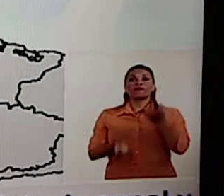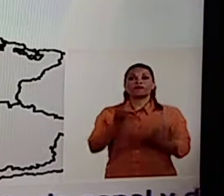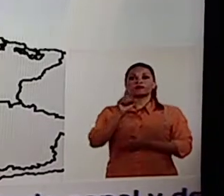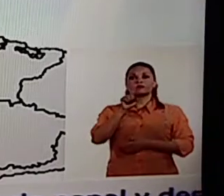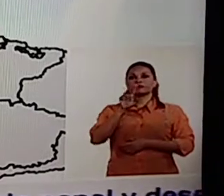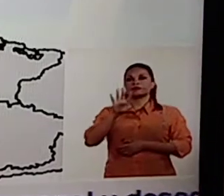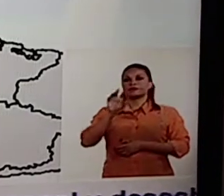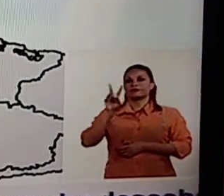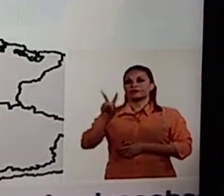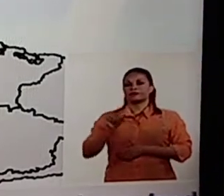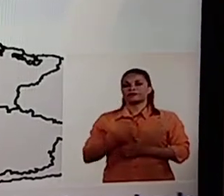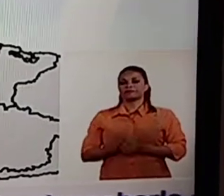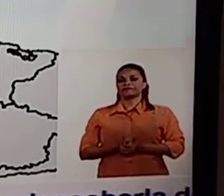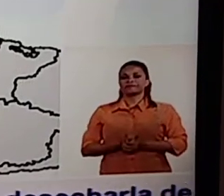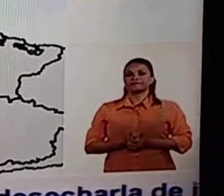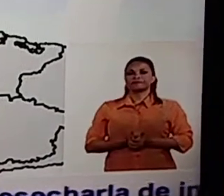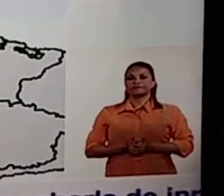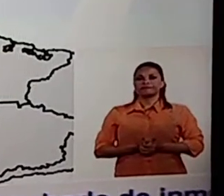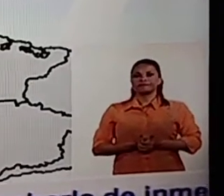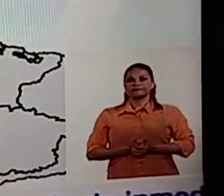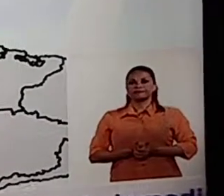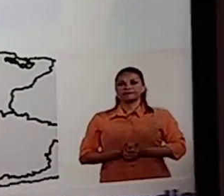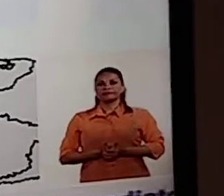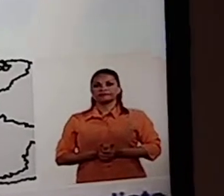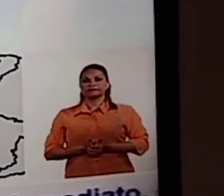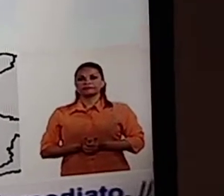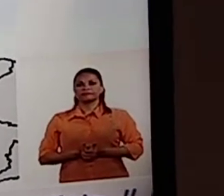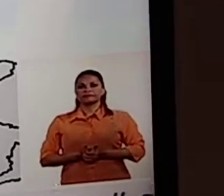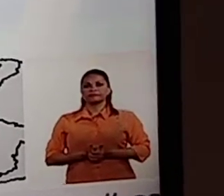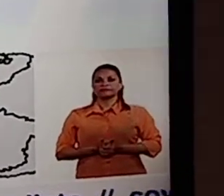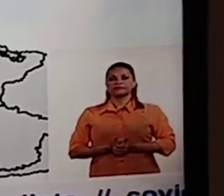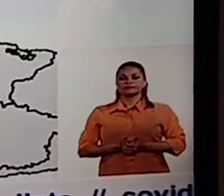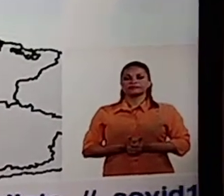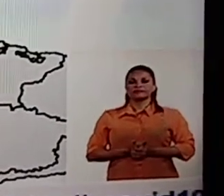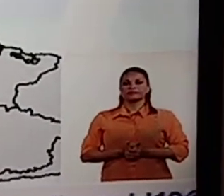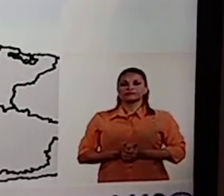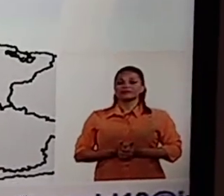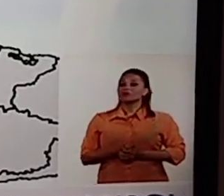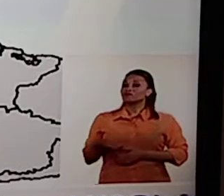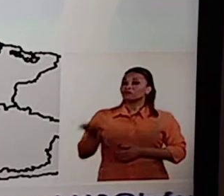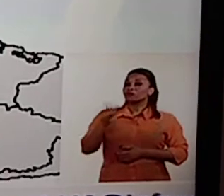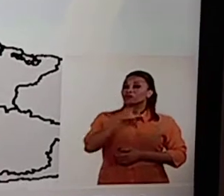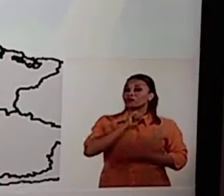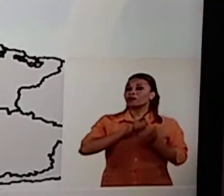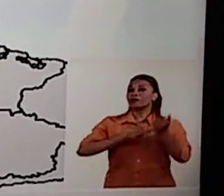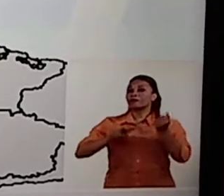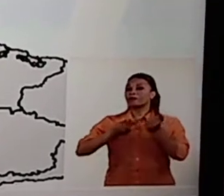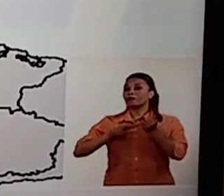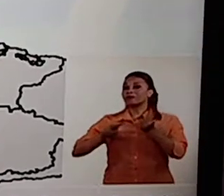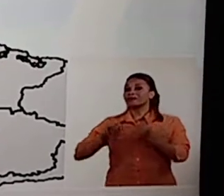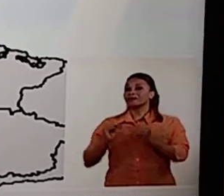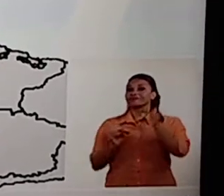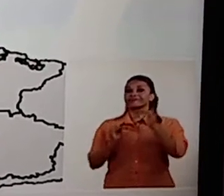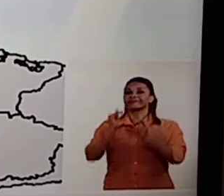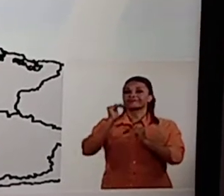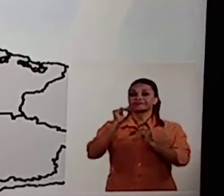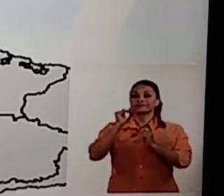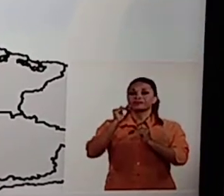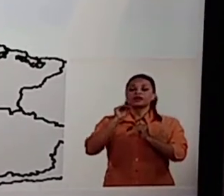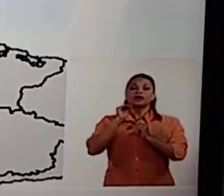152. Creo que no me equivoco al decir que prácticamente todos han incrementado y además muy por